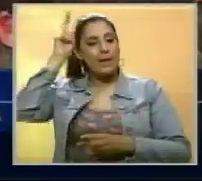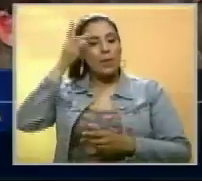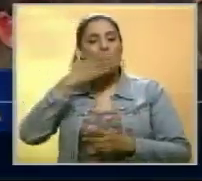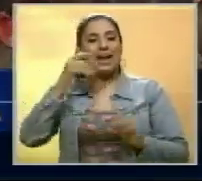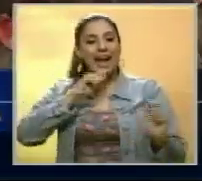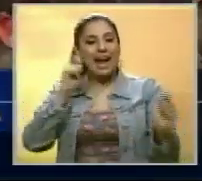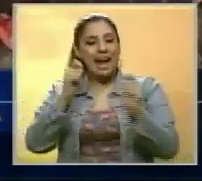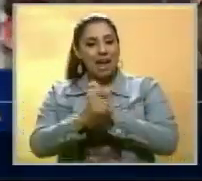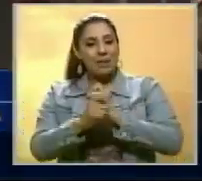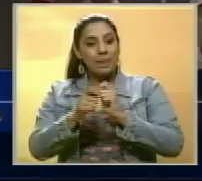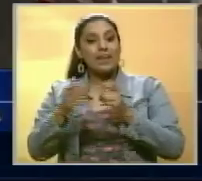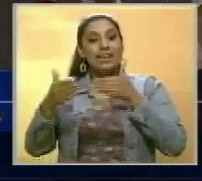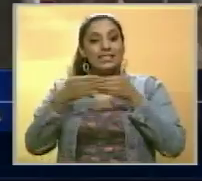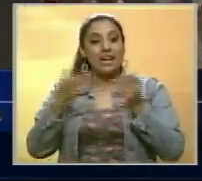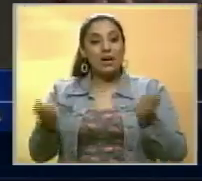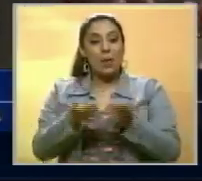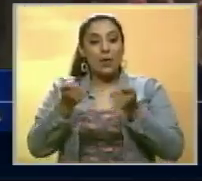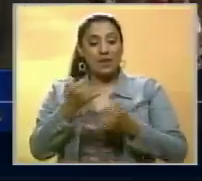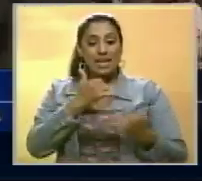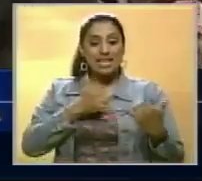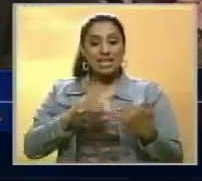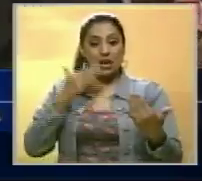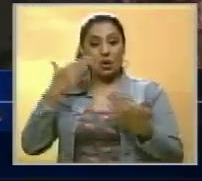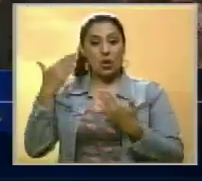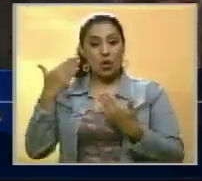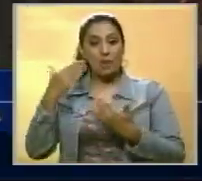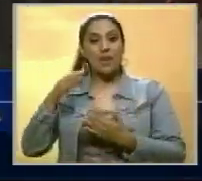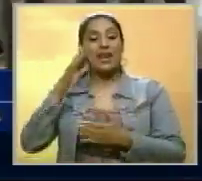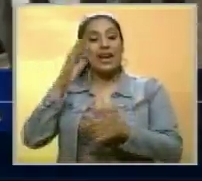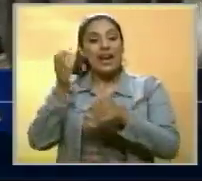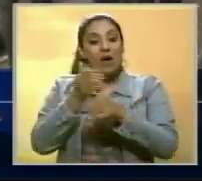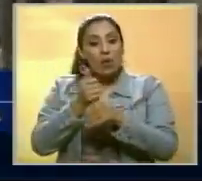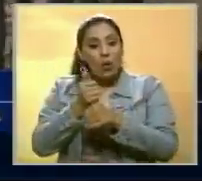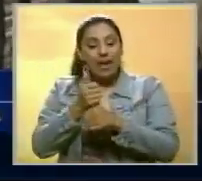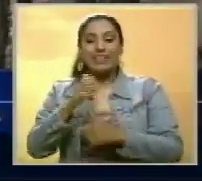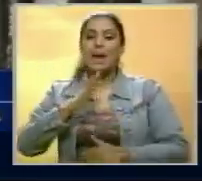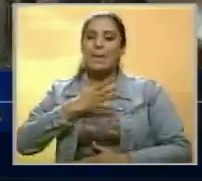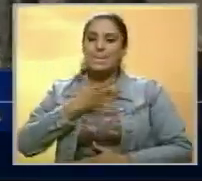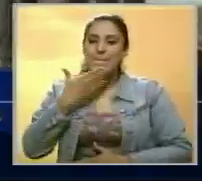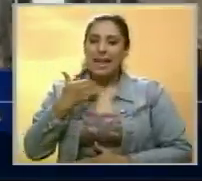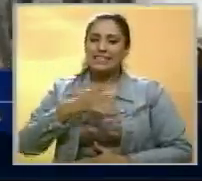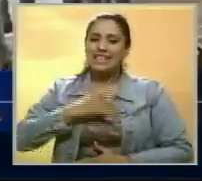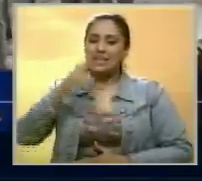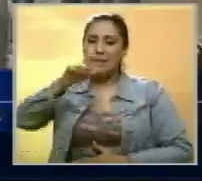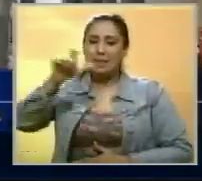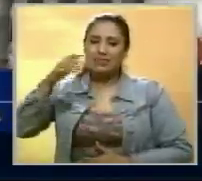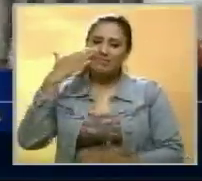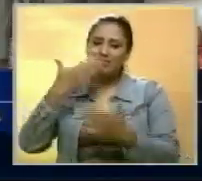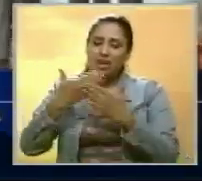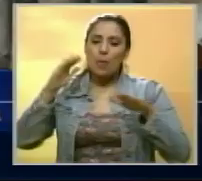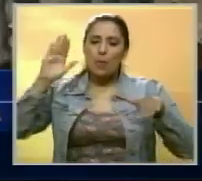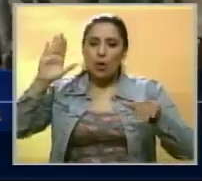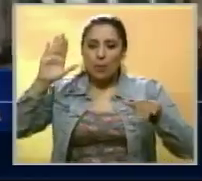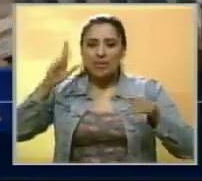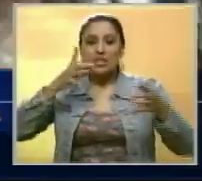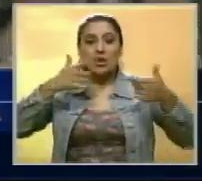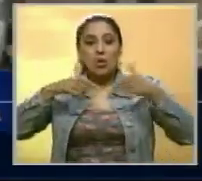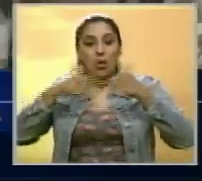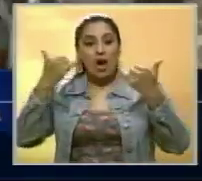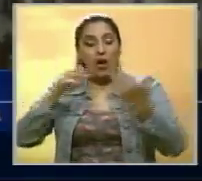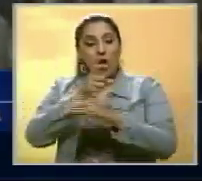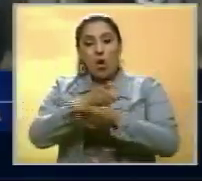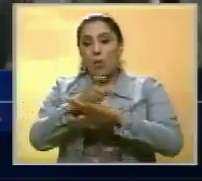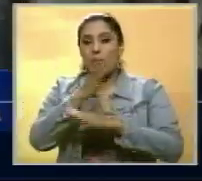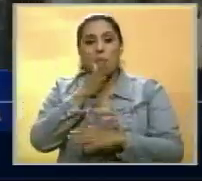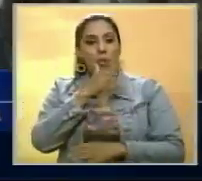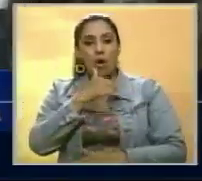Cambio. Durante los cierres de campaña, la hija de Alberto Fujimori reconoció el sentimiento del pueblo peruano ante las promesas que a su juicio el actual gobierno